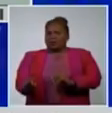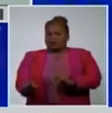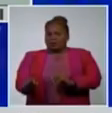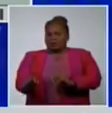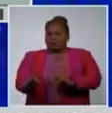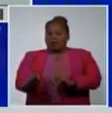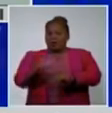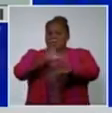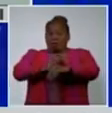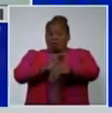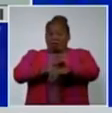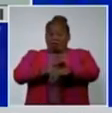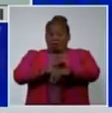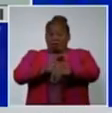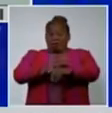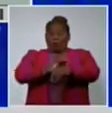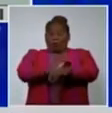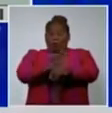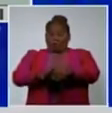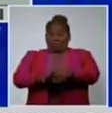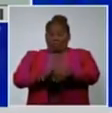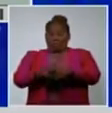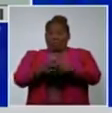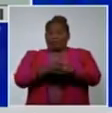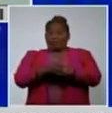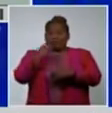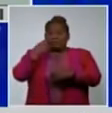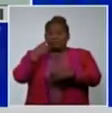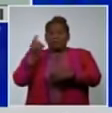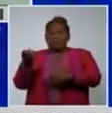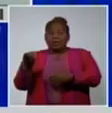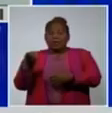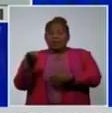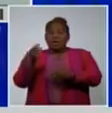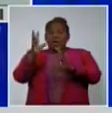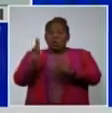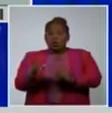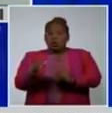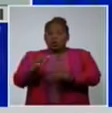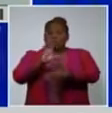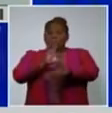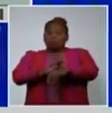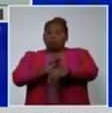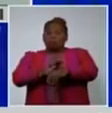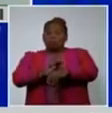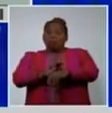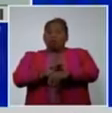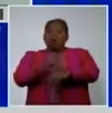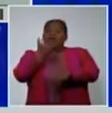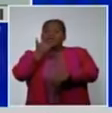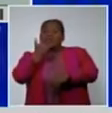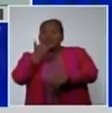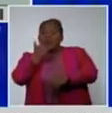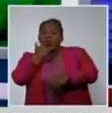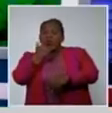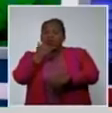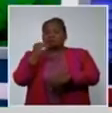estos son números de casos plazas de incidencias en este país pasado comportamiento